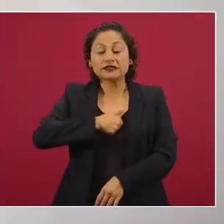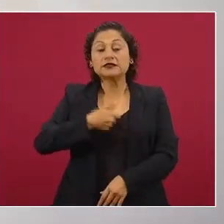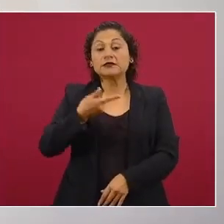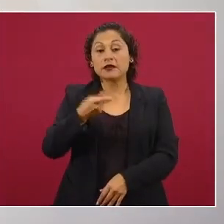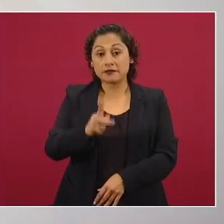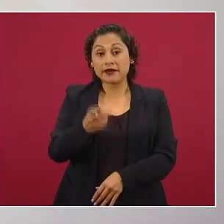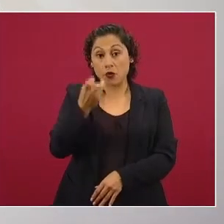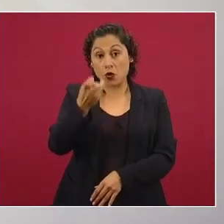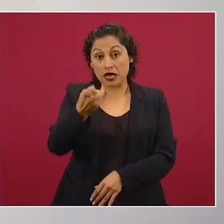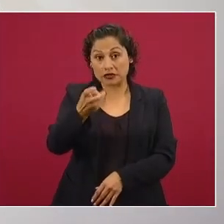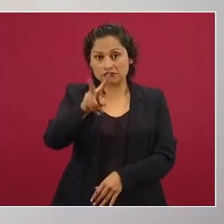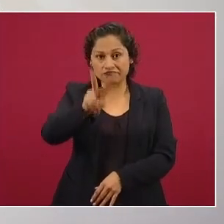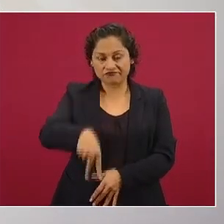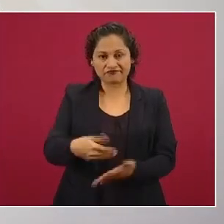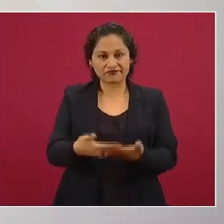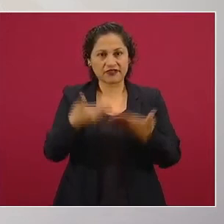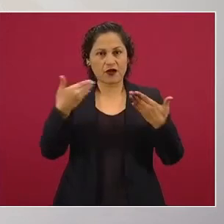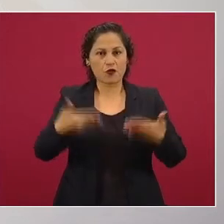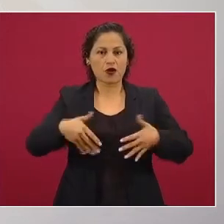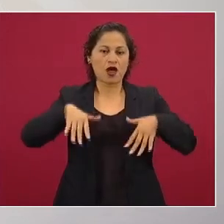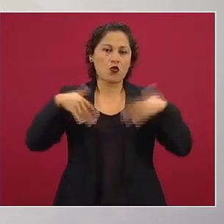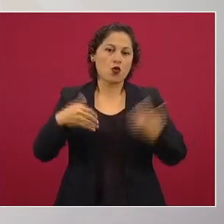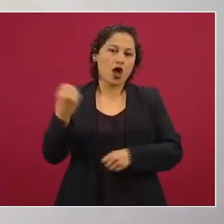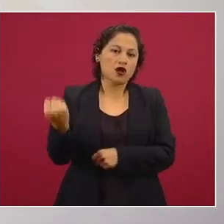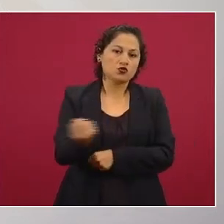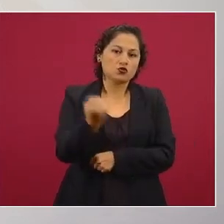Desde luego, nosotros vamos a ejercer